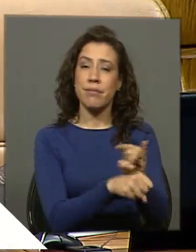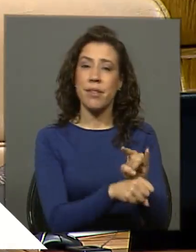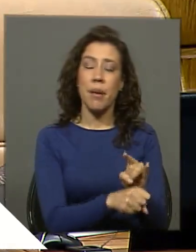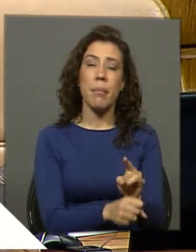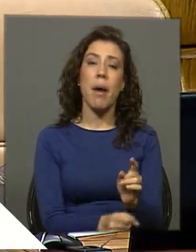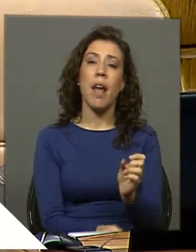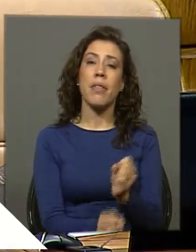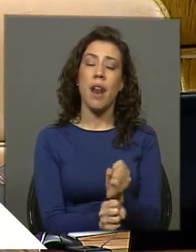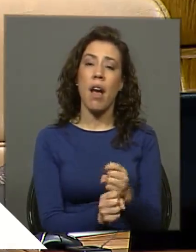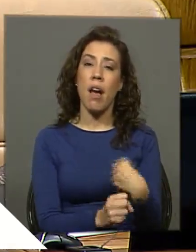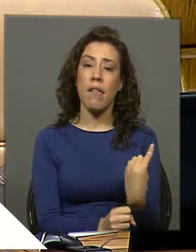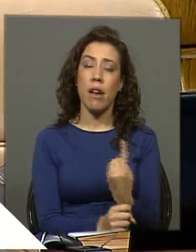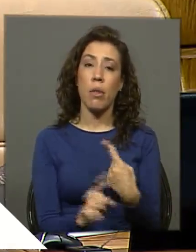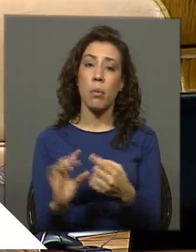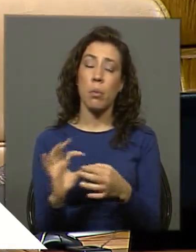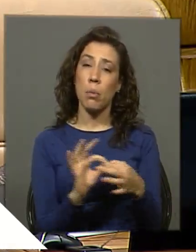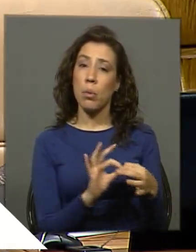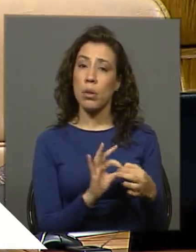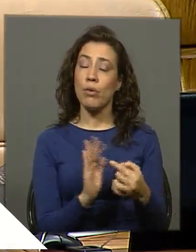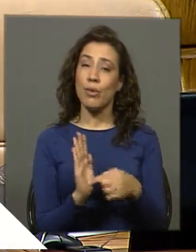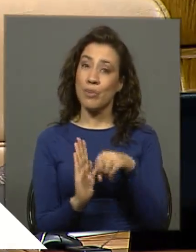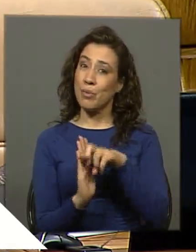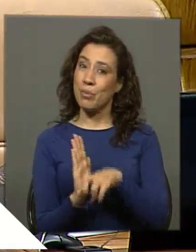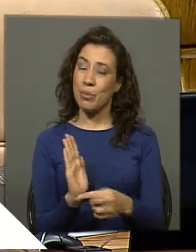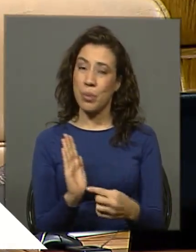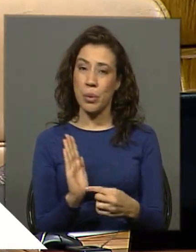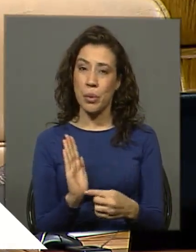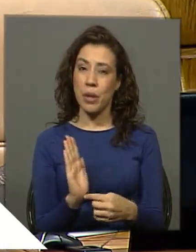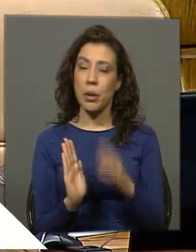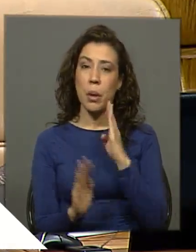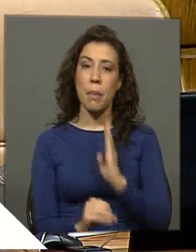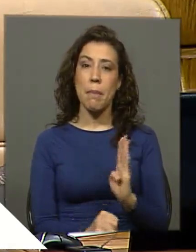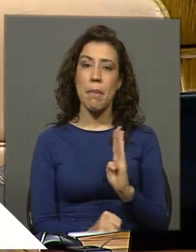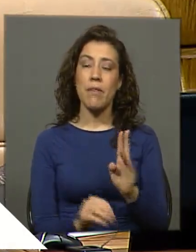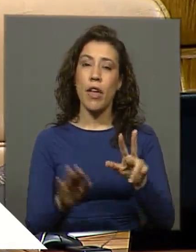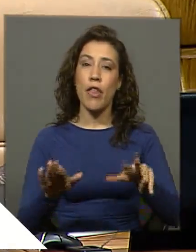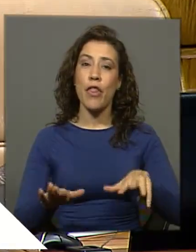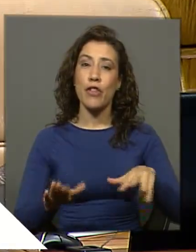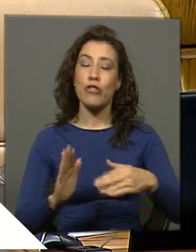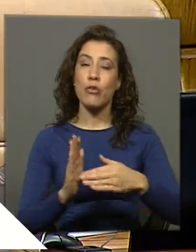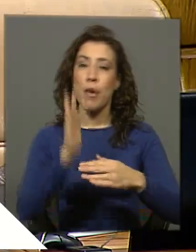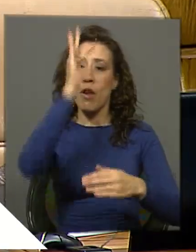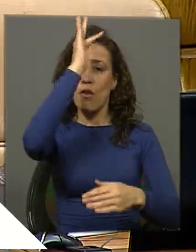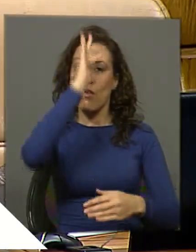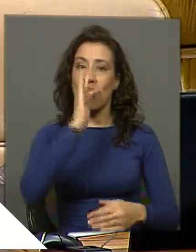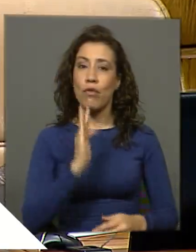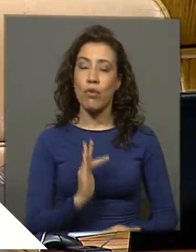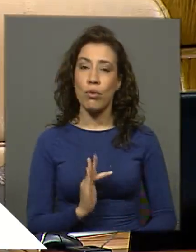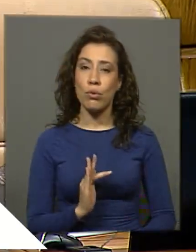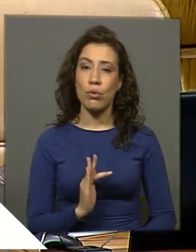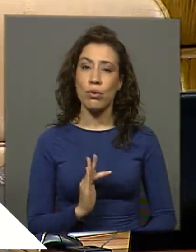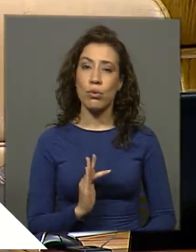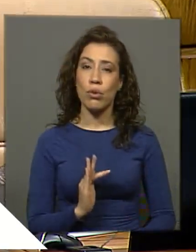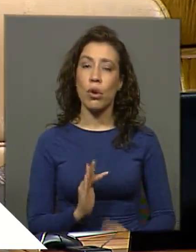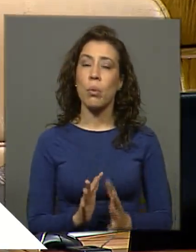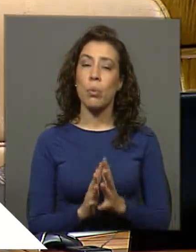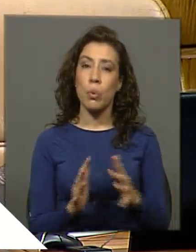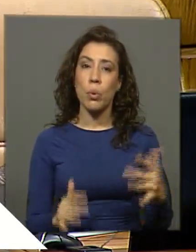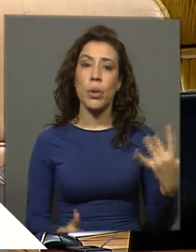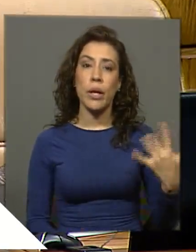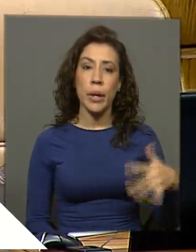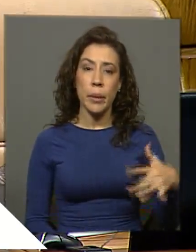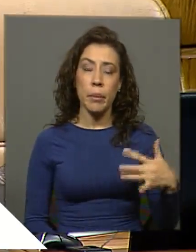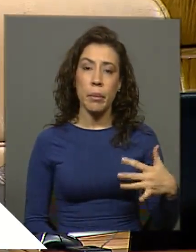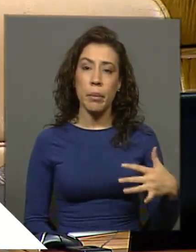y trabajadoras y por eso que esta iniciativa que va a beneficiar a 18.000 funcionarios y funcionarias es tan importante